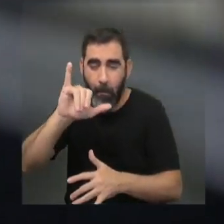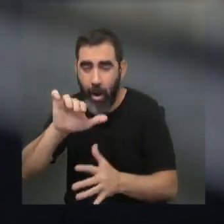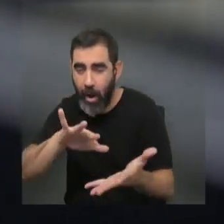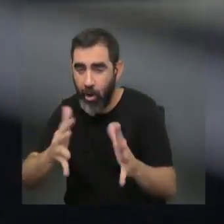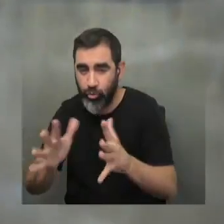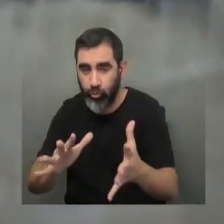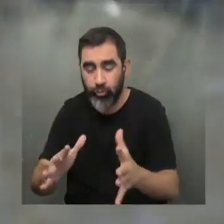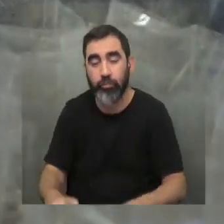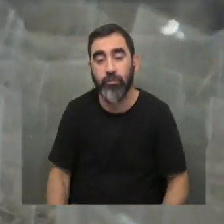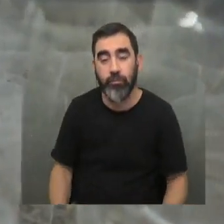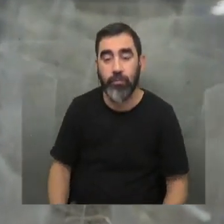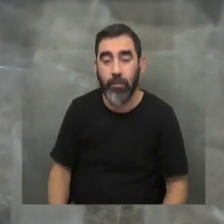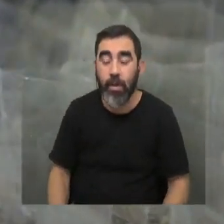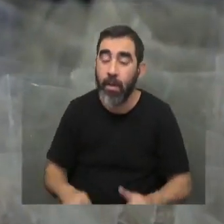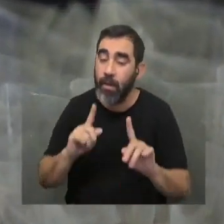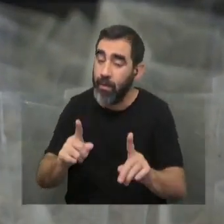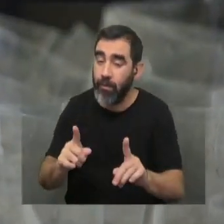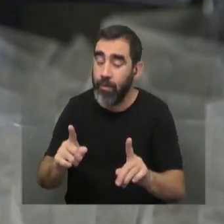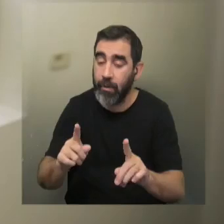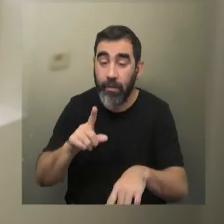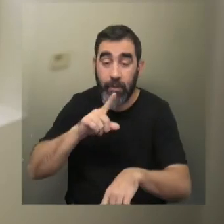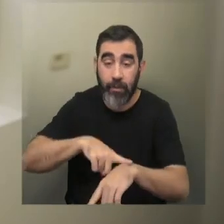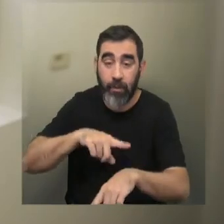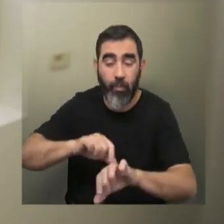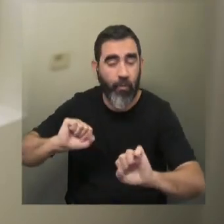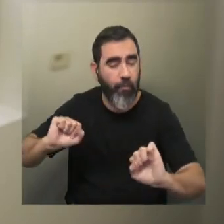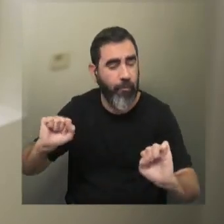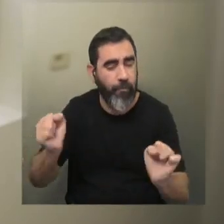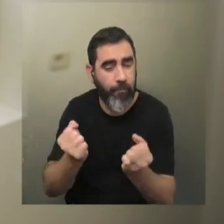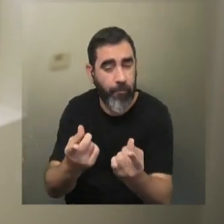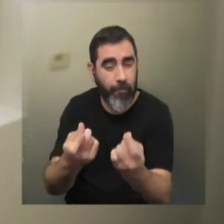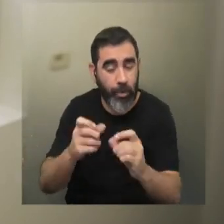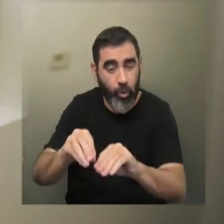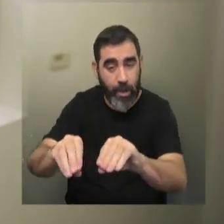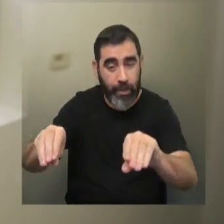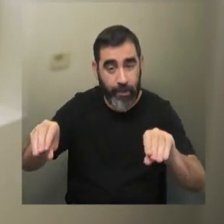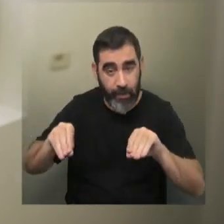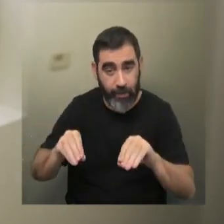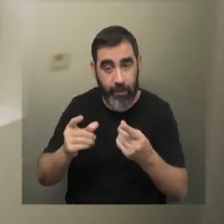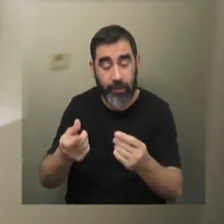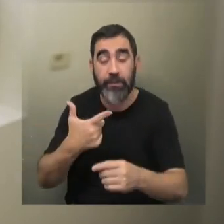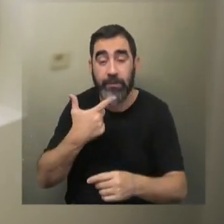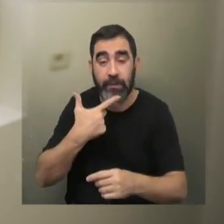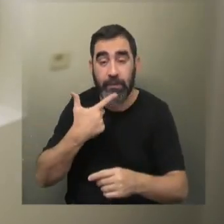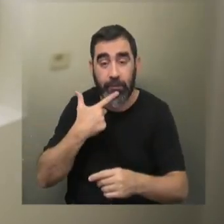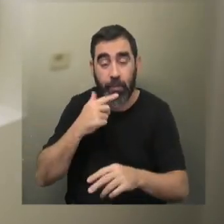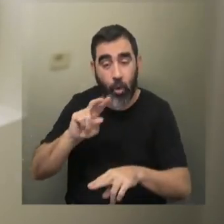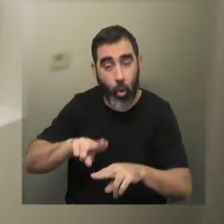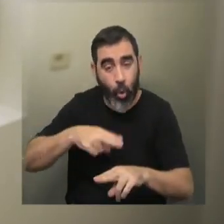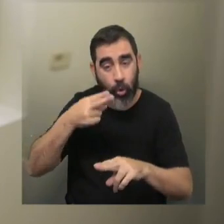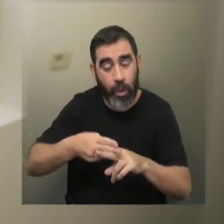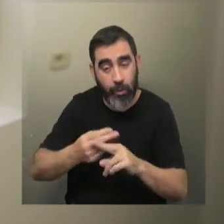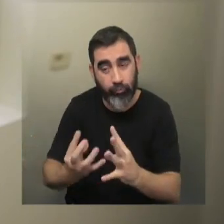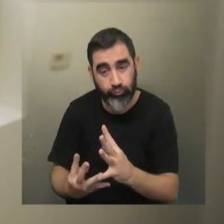mayo. Tiene que sufrir ese periodo de frío en la tierra En septiembre empieza nuevamente la